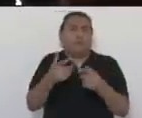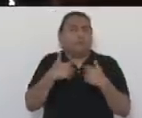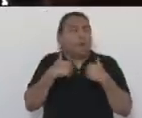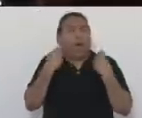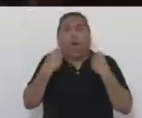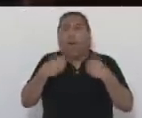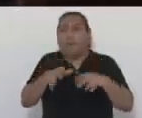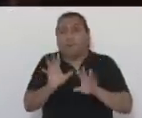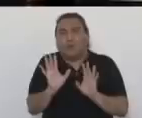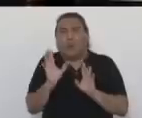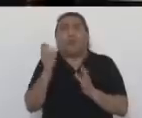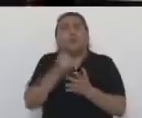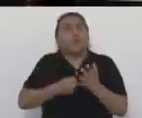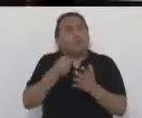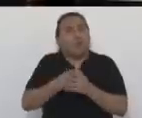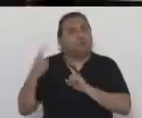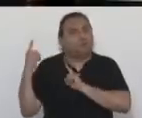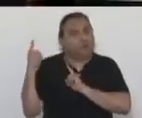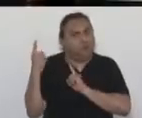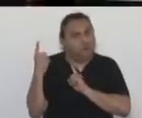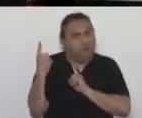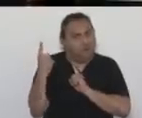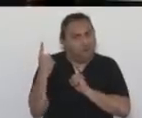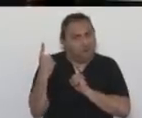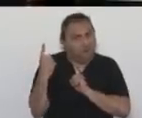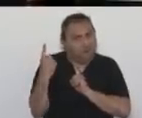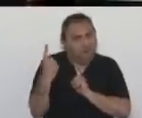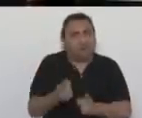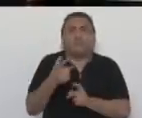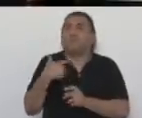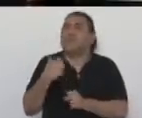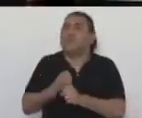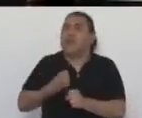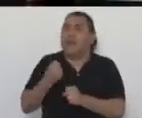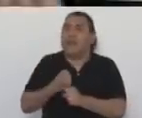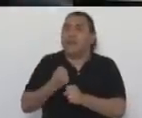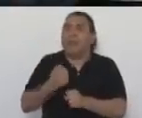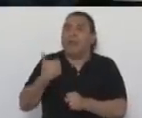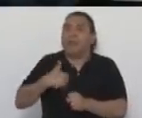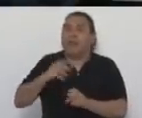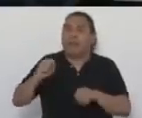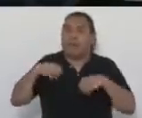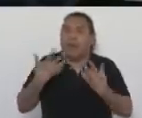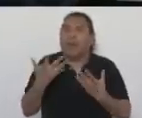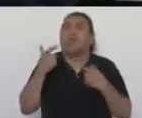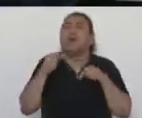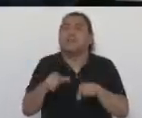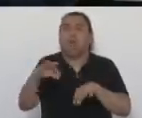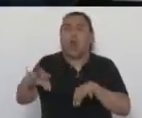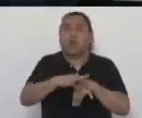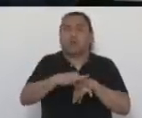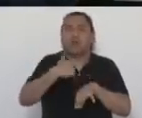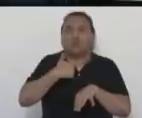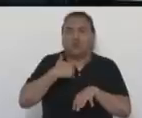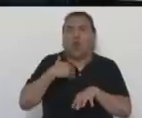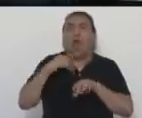lucha, que es mi sostén. Seguiré trabajando por un país mejor porque ese es el compromiso que asumí por mis